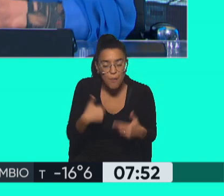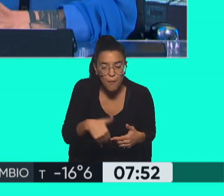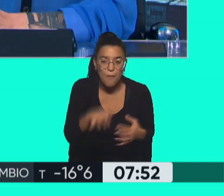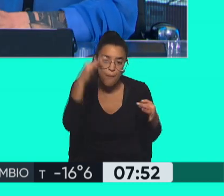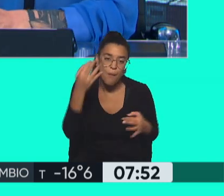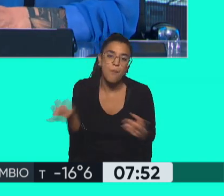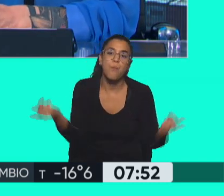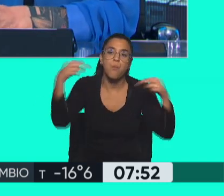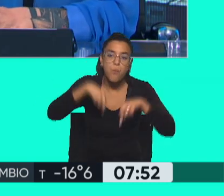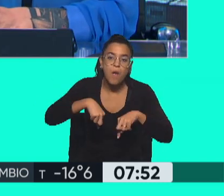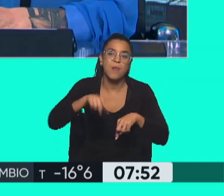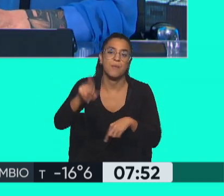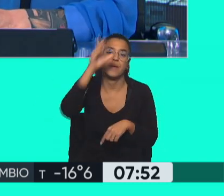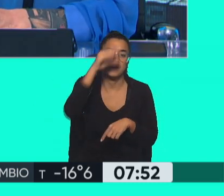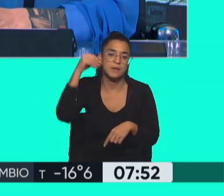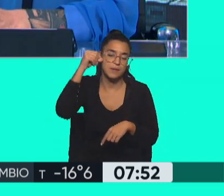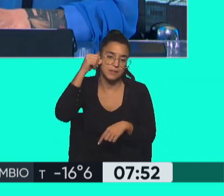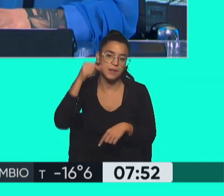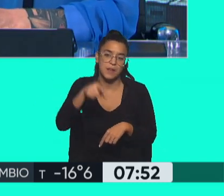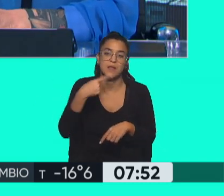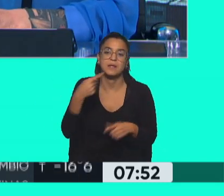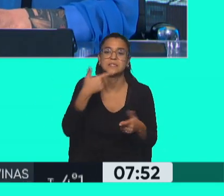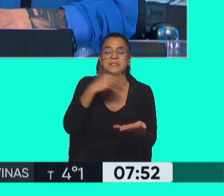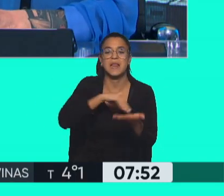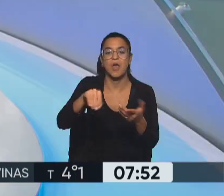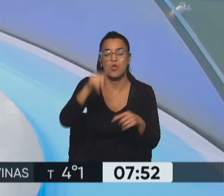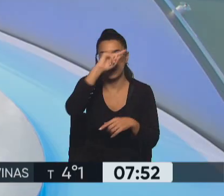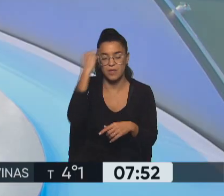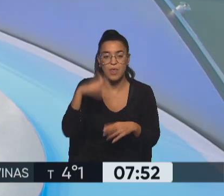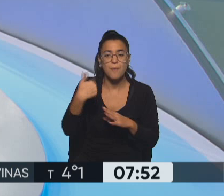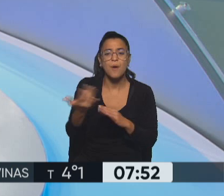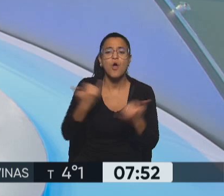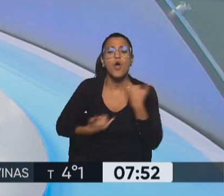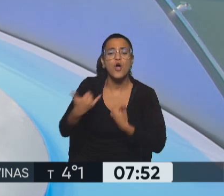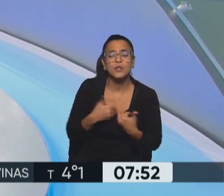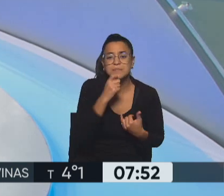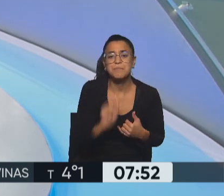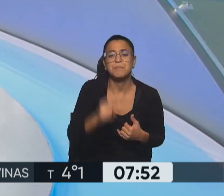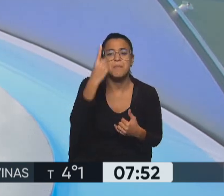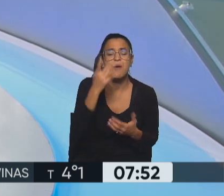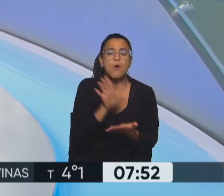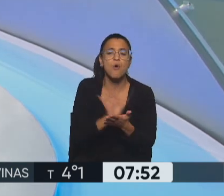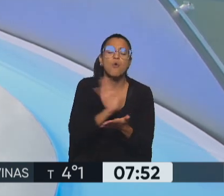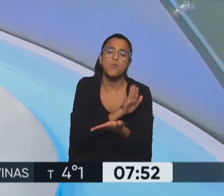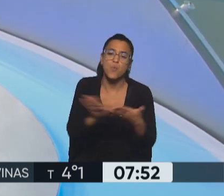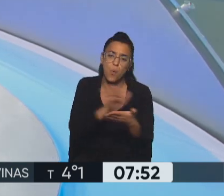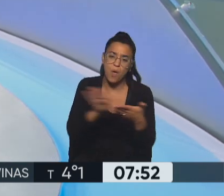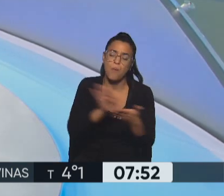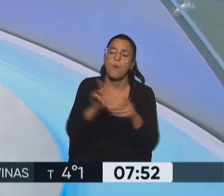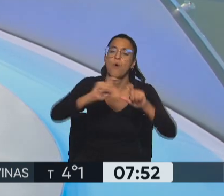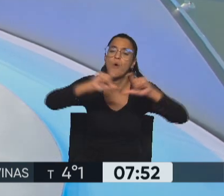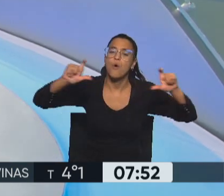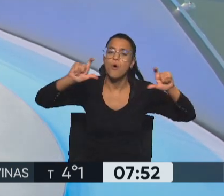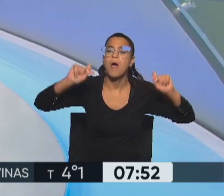la reaparición de cristina fernández de kirchner en el senado nació gracias pero luego nos contó así este primero la gente es el nuevo eslogan de parte del